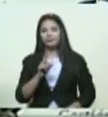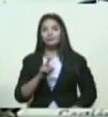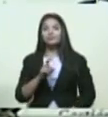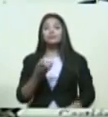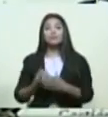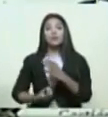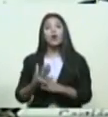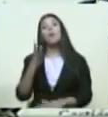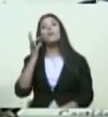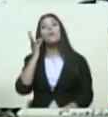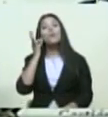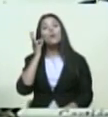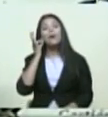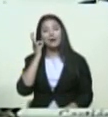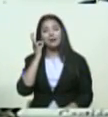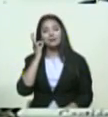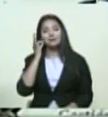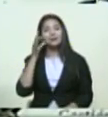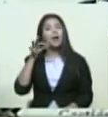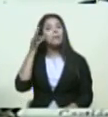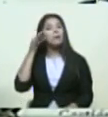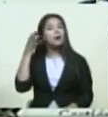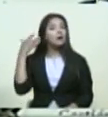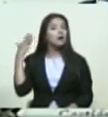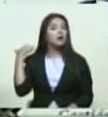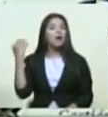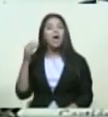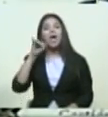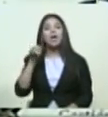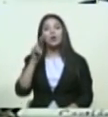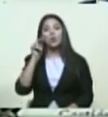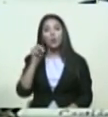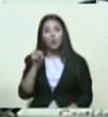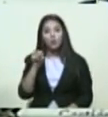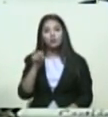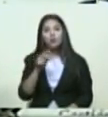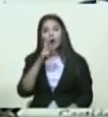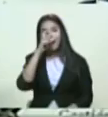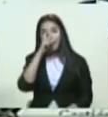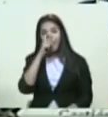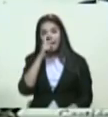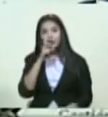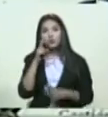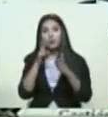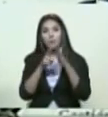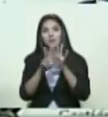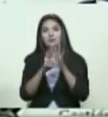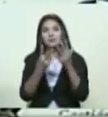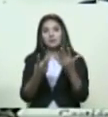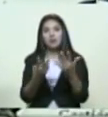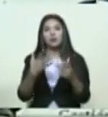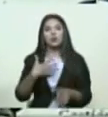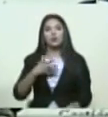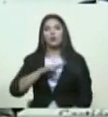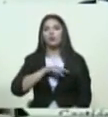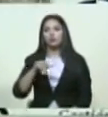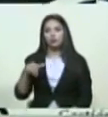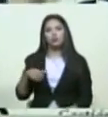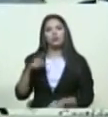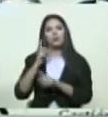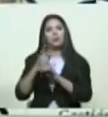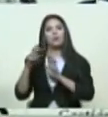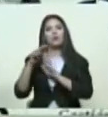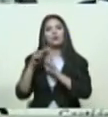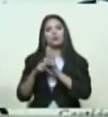ciudadana de fiscal por una resolución en junio del año en curso. Nosotros vamos a hacer una